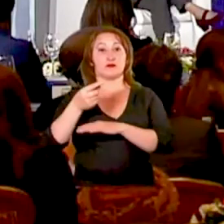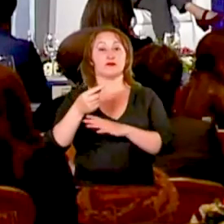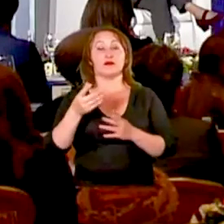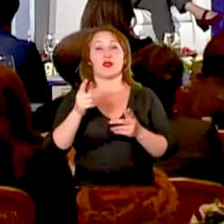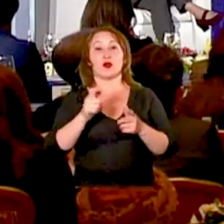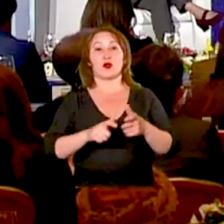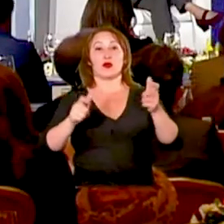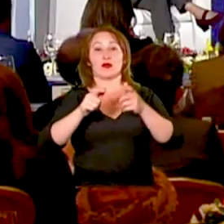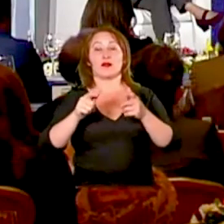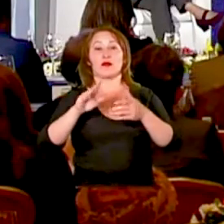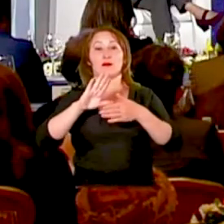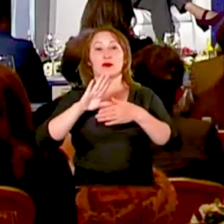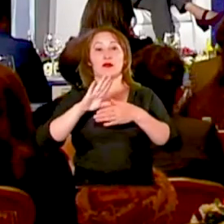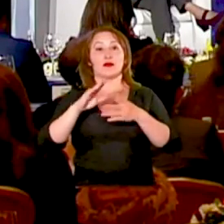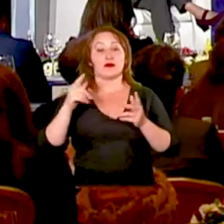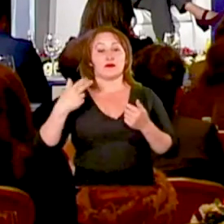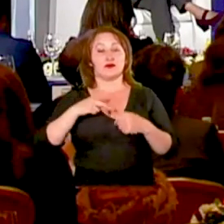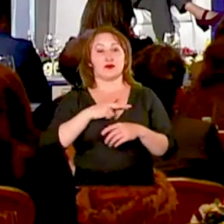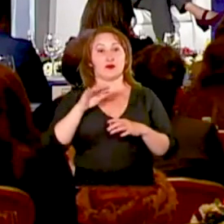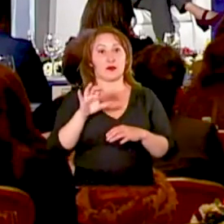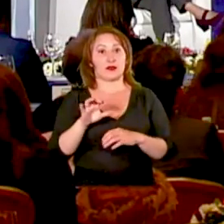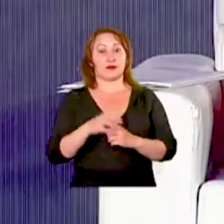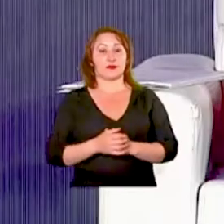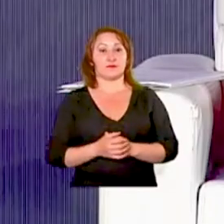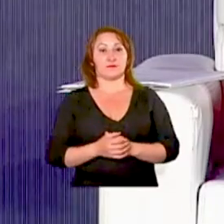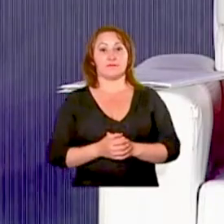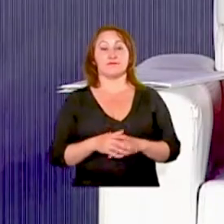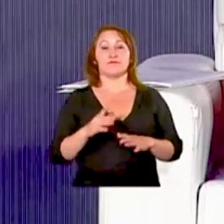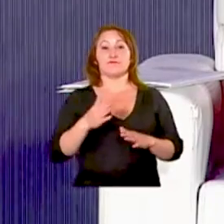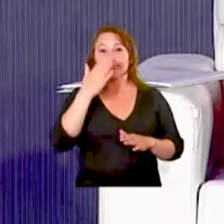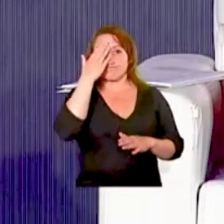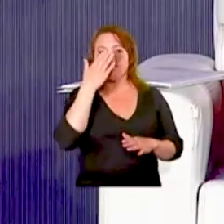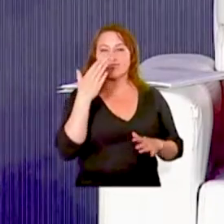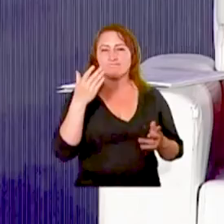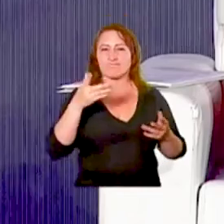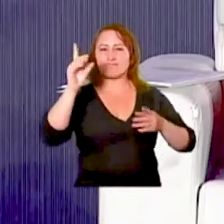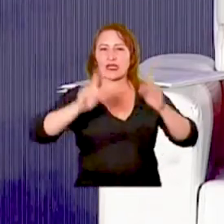de la Corte Interamericana en nuestro país frente a las decisiones